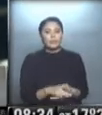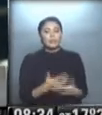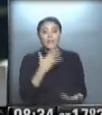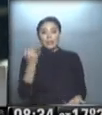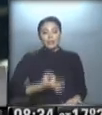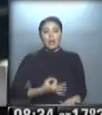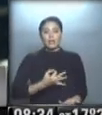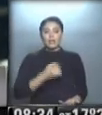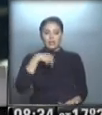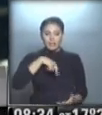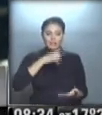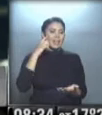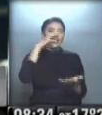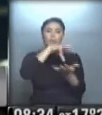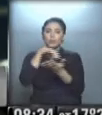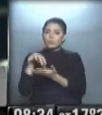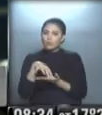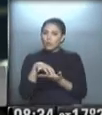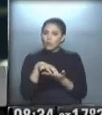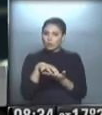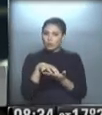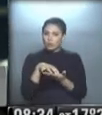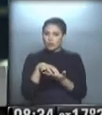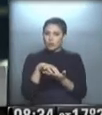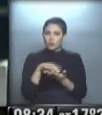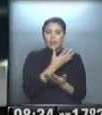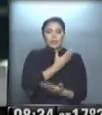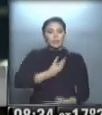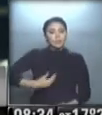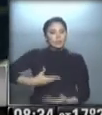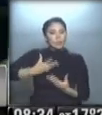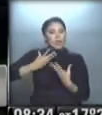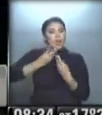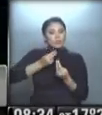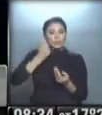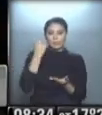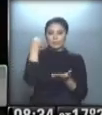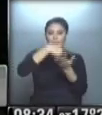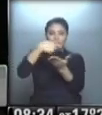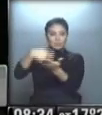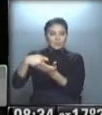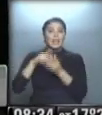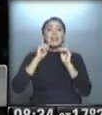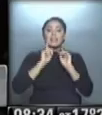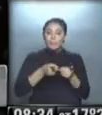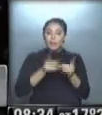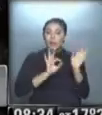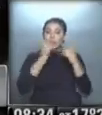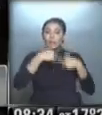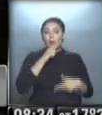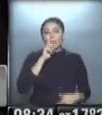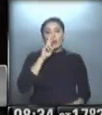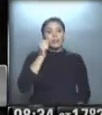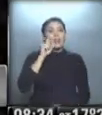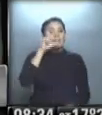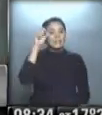La verdad que estas instituciones sean sostenidas no solo financieramente, sino que sean el programa Raíces, por